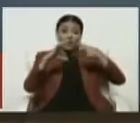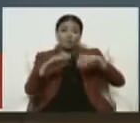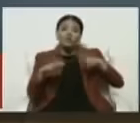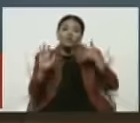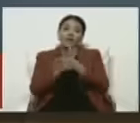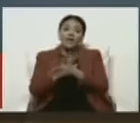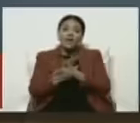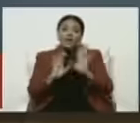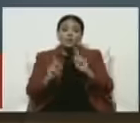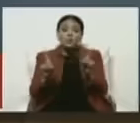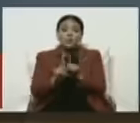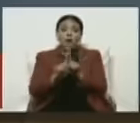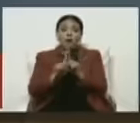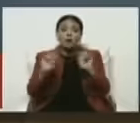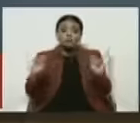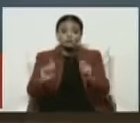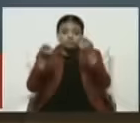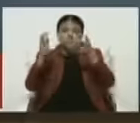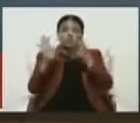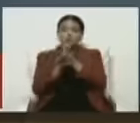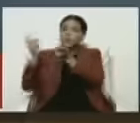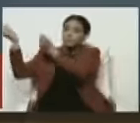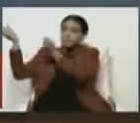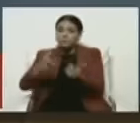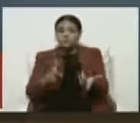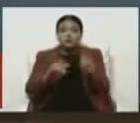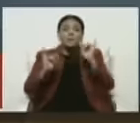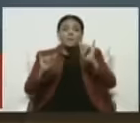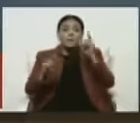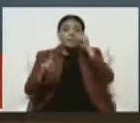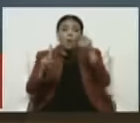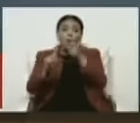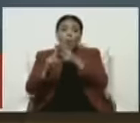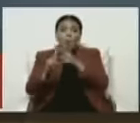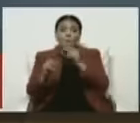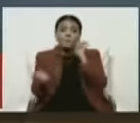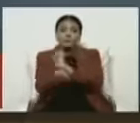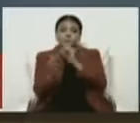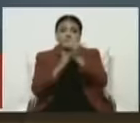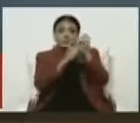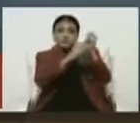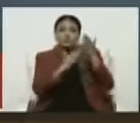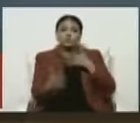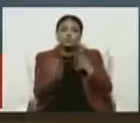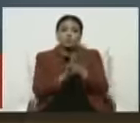concreción de la extradición del hermano de este criminal Niño Guerrero.